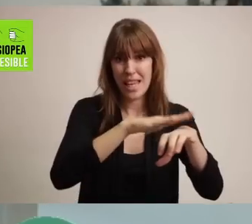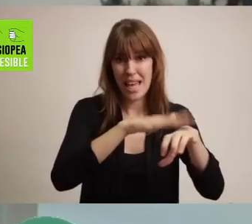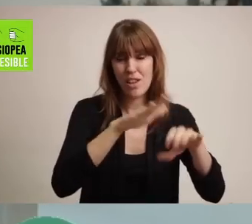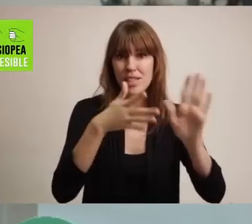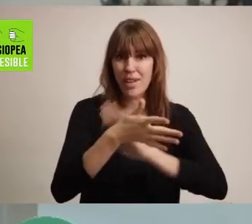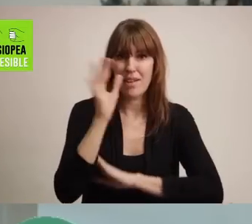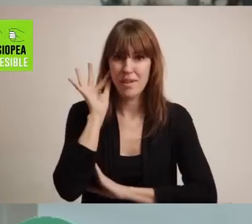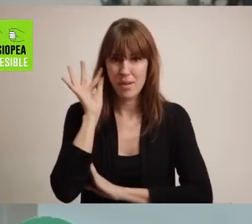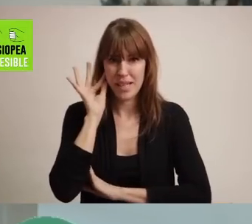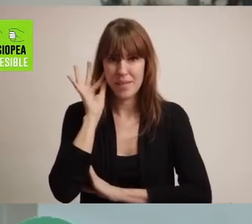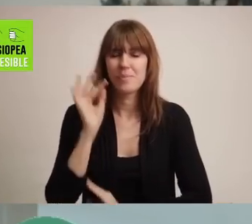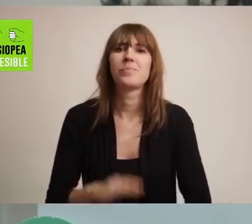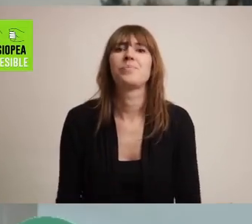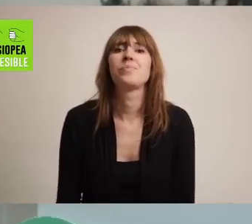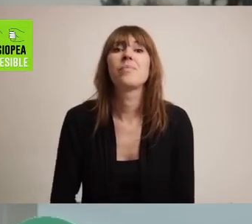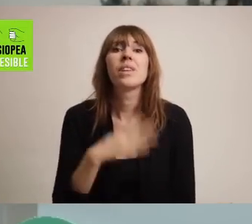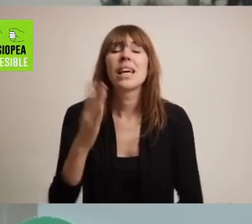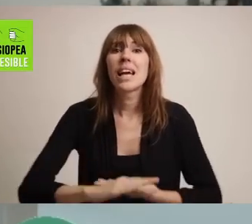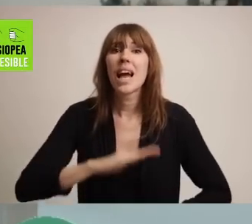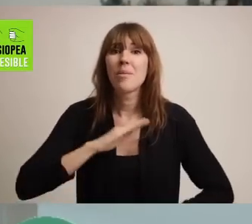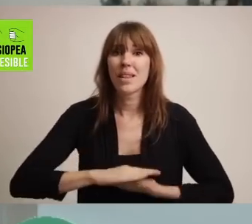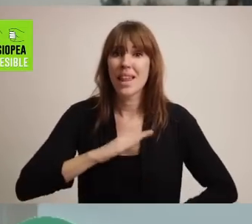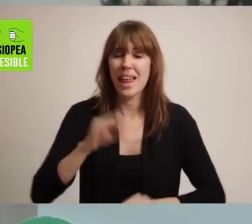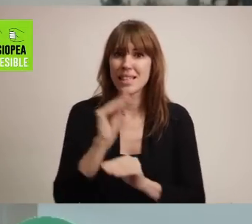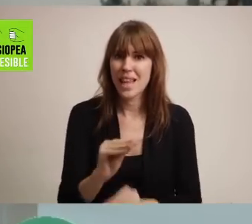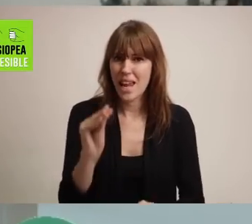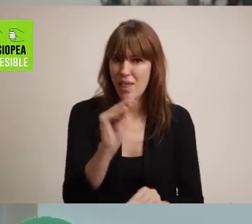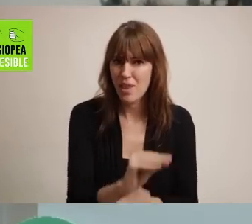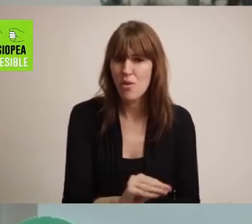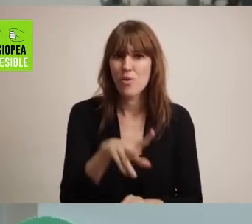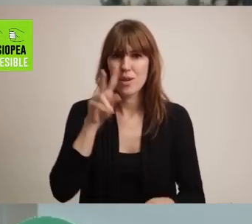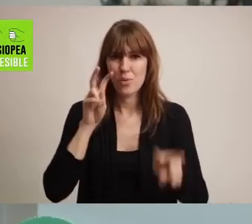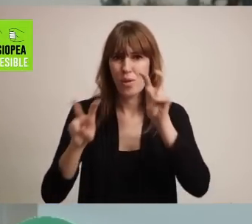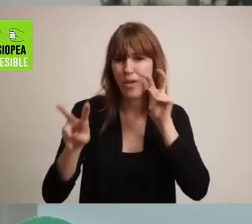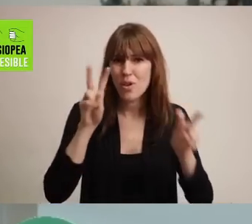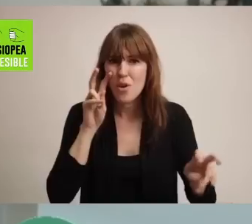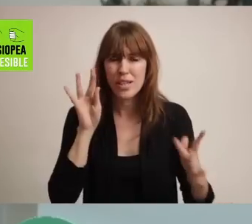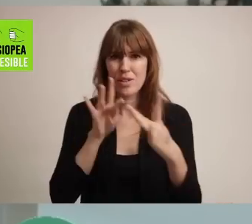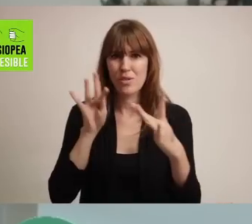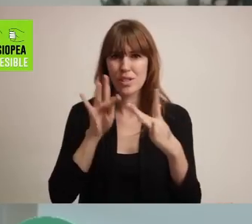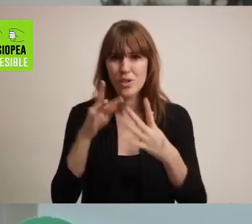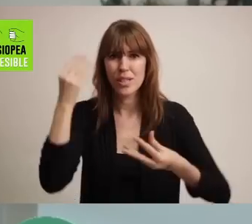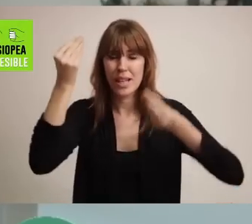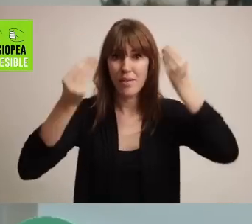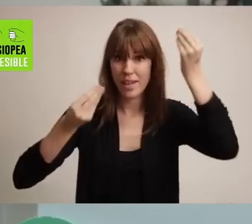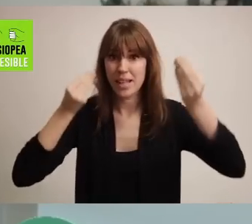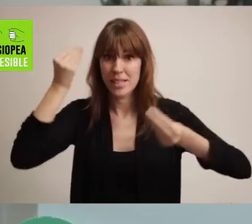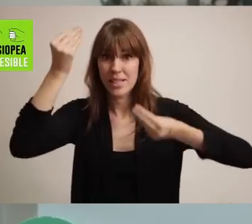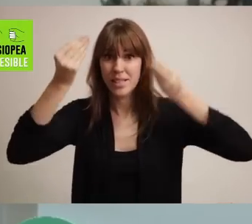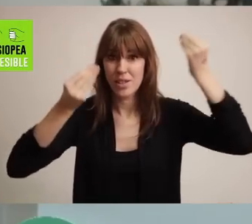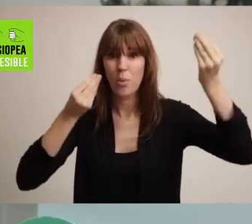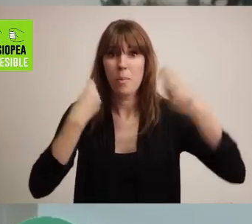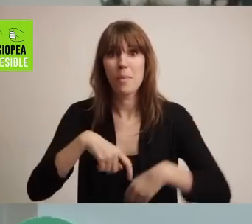que representa la capacidad de sanación, de intuición, de percepción, de conexión, de reflexión,